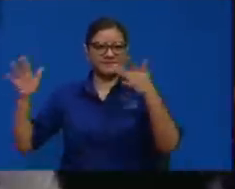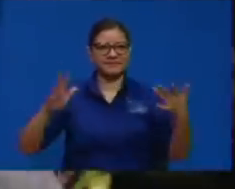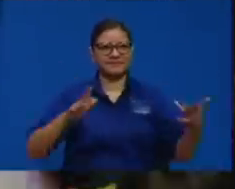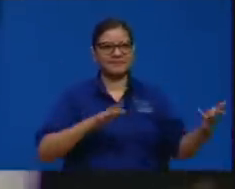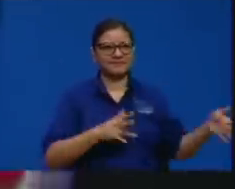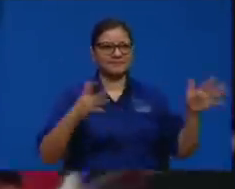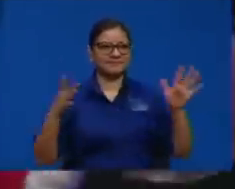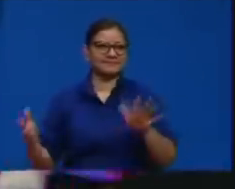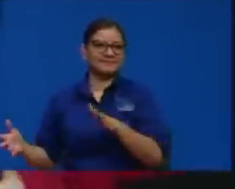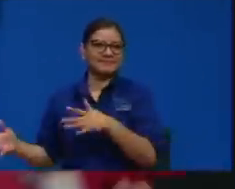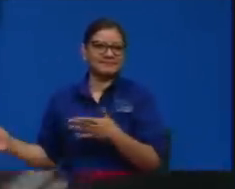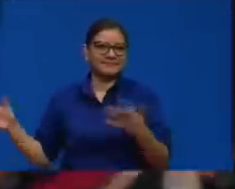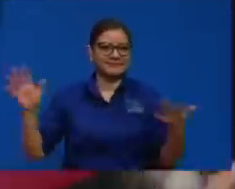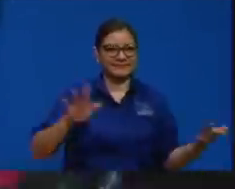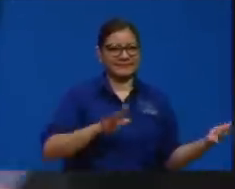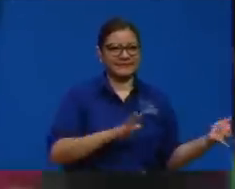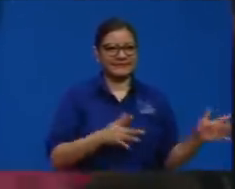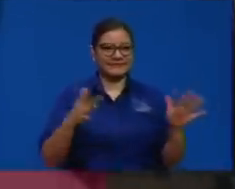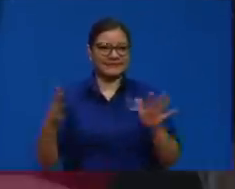¡Sí,